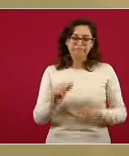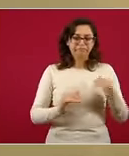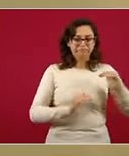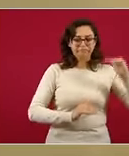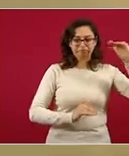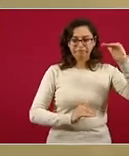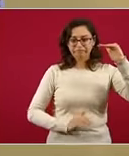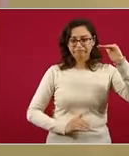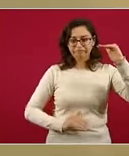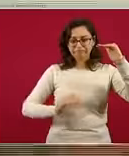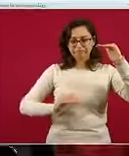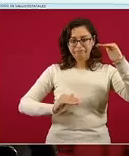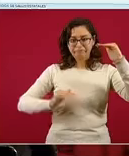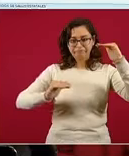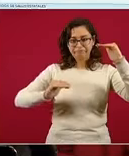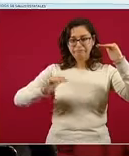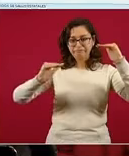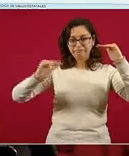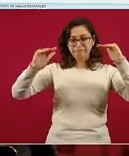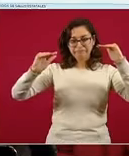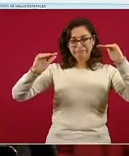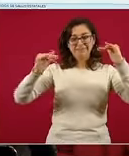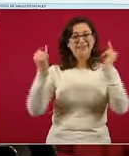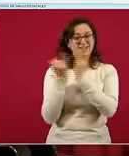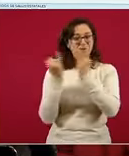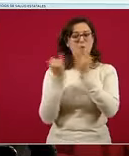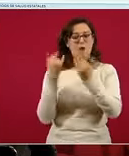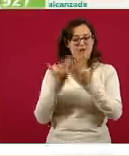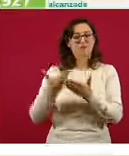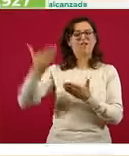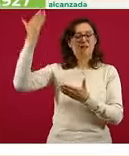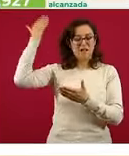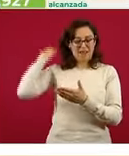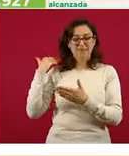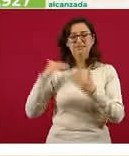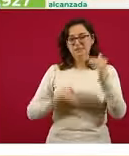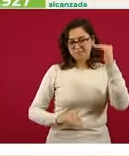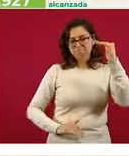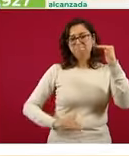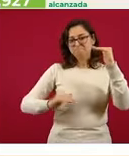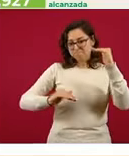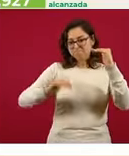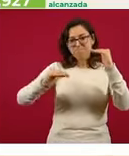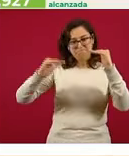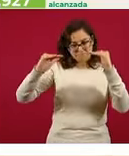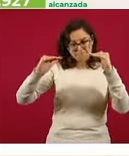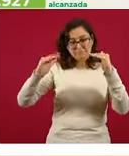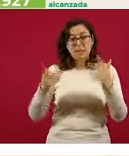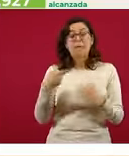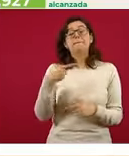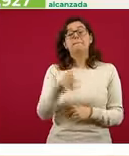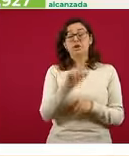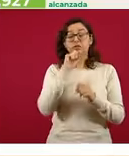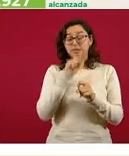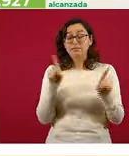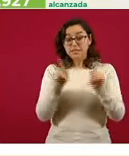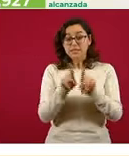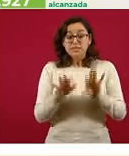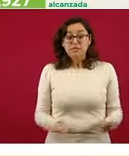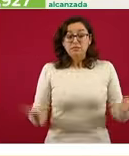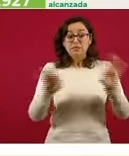de hospitalización de cuando tuvimos el pico epidémico en el verano. Sin embargo, también es